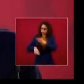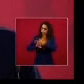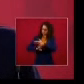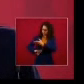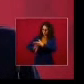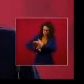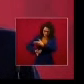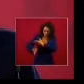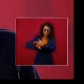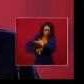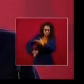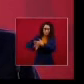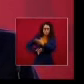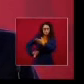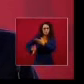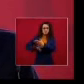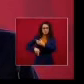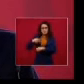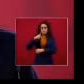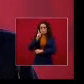atacándonos en las redes, pero no pueden,